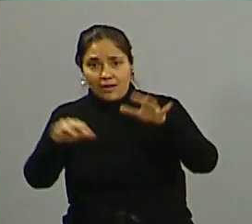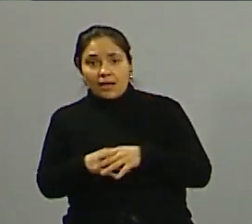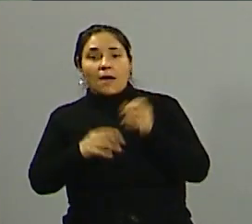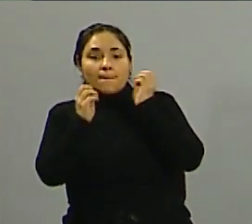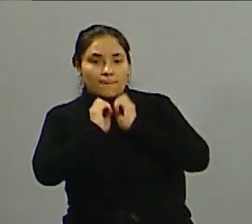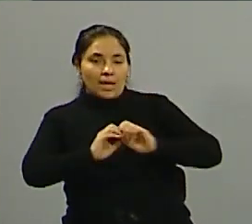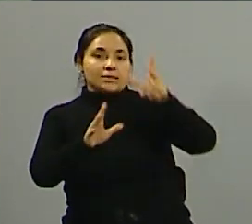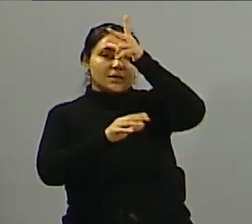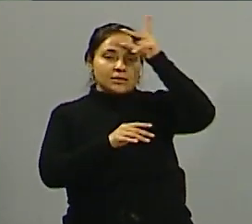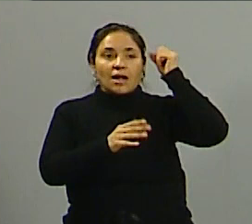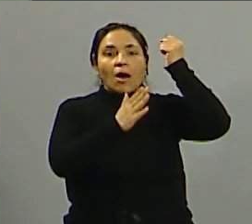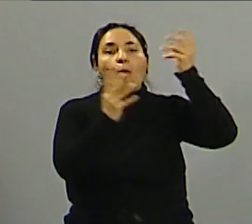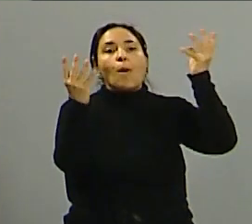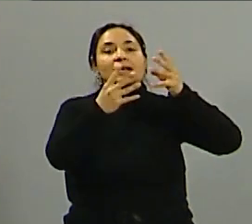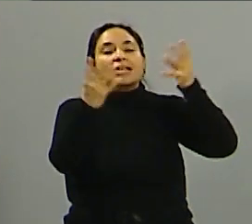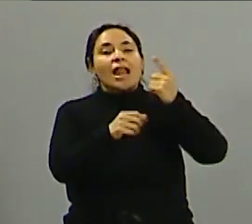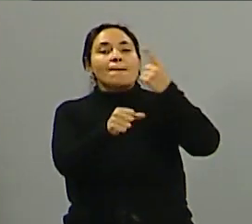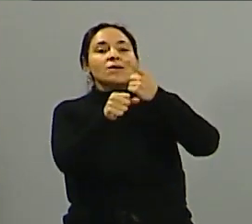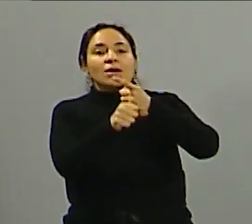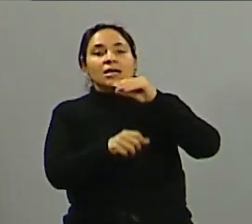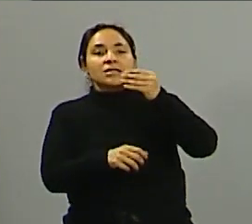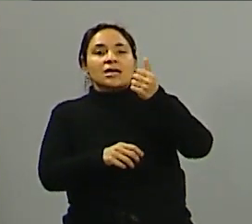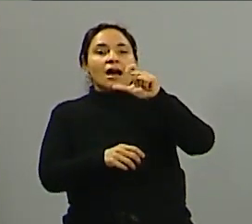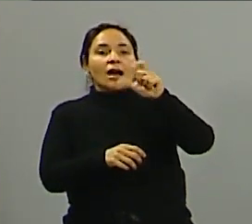con la primera batalla, que es la de Chacabuco,